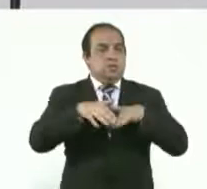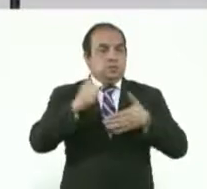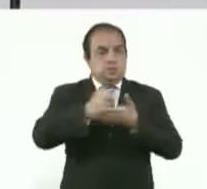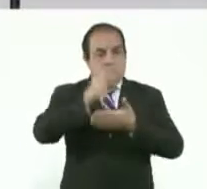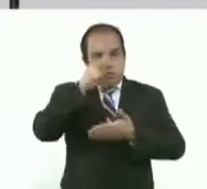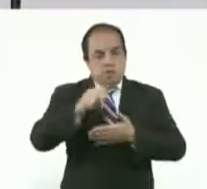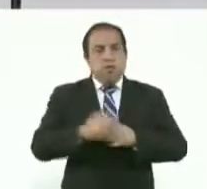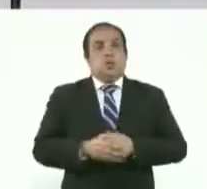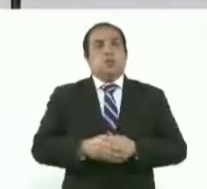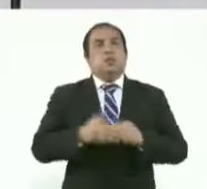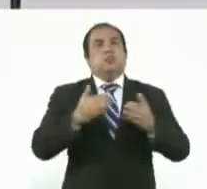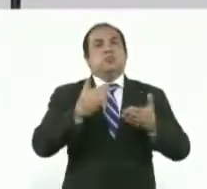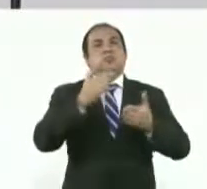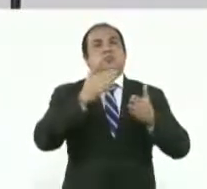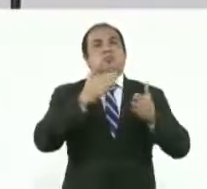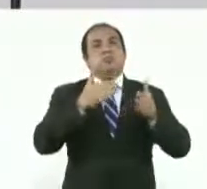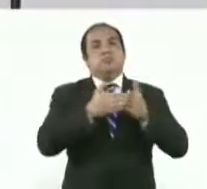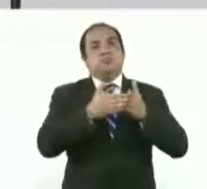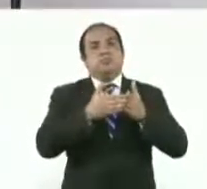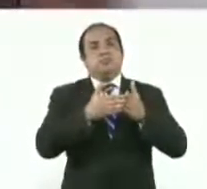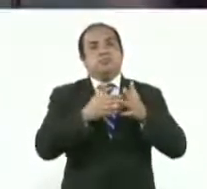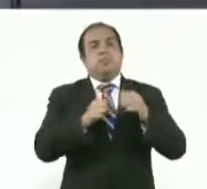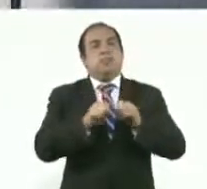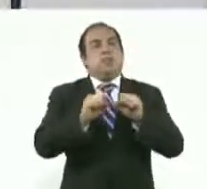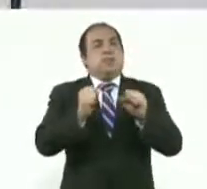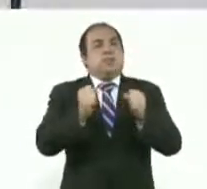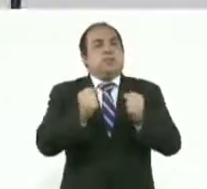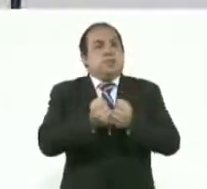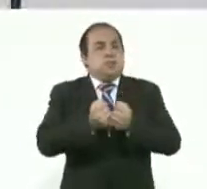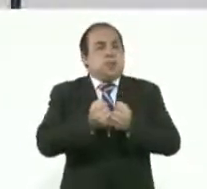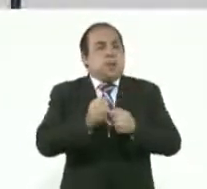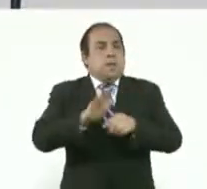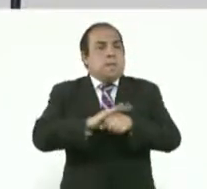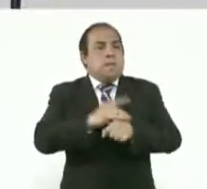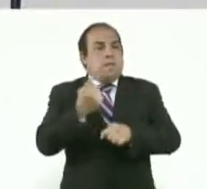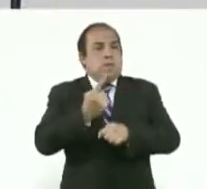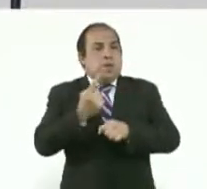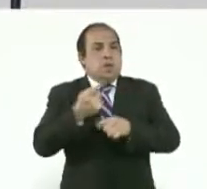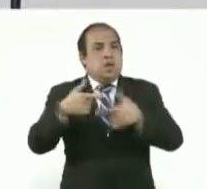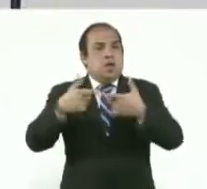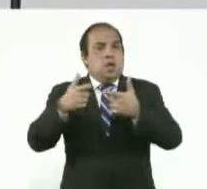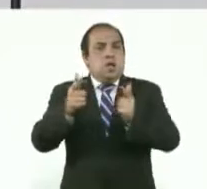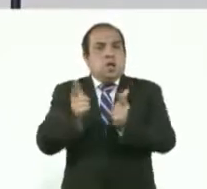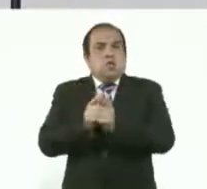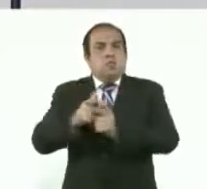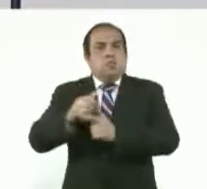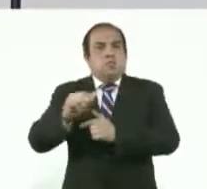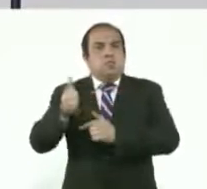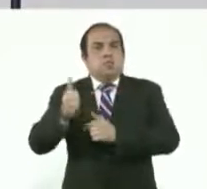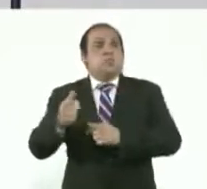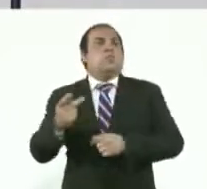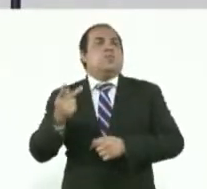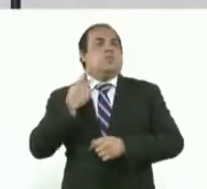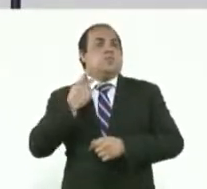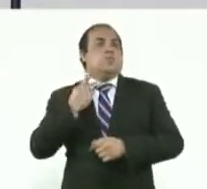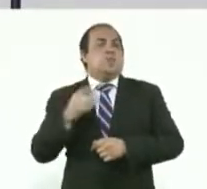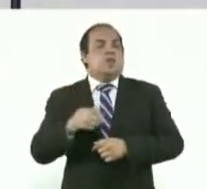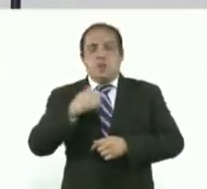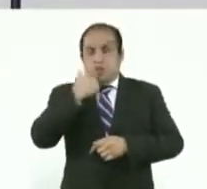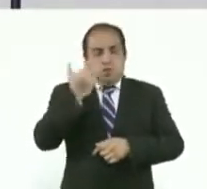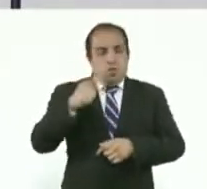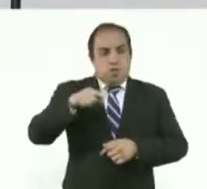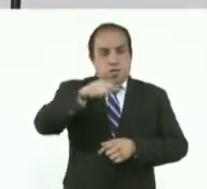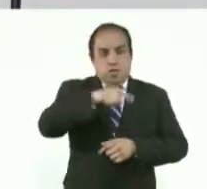se suspendió la sesión precisamente porque en este caso el bloque opositor no quiere que estos